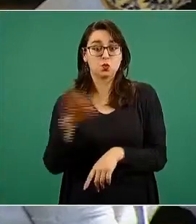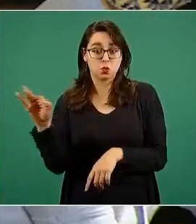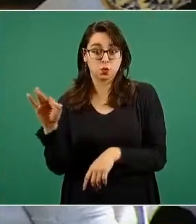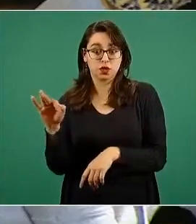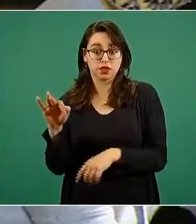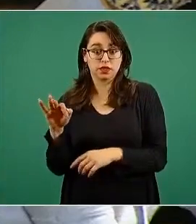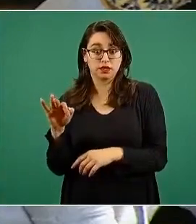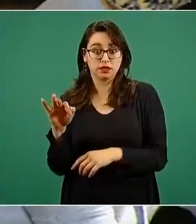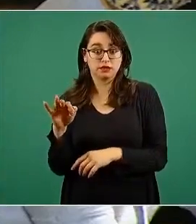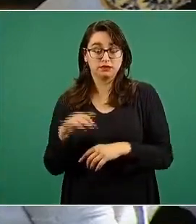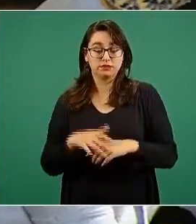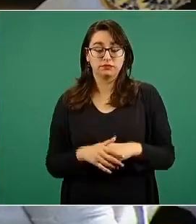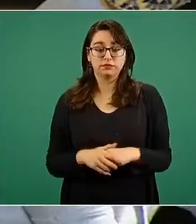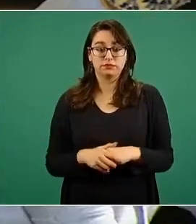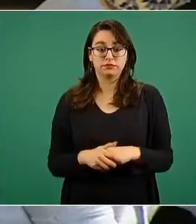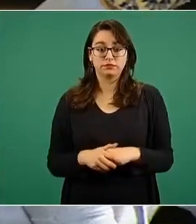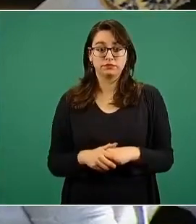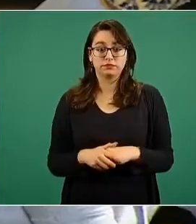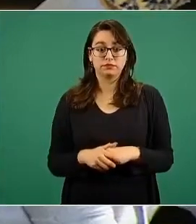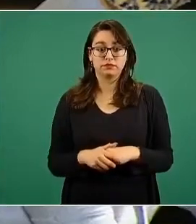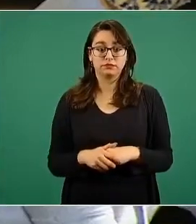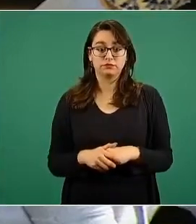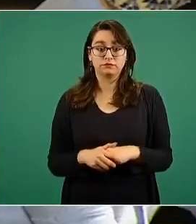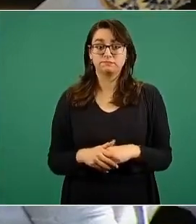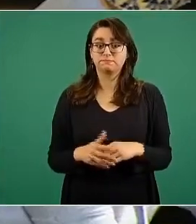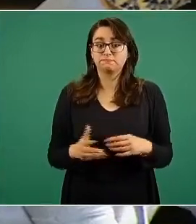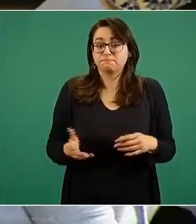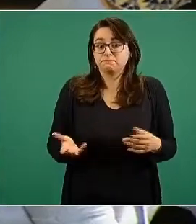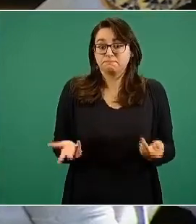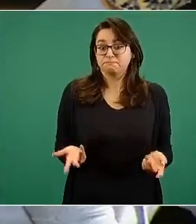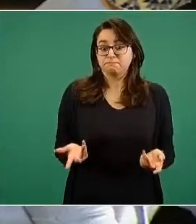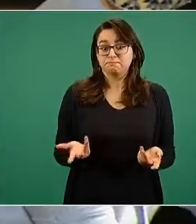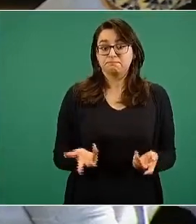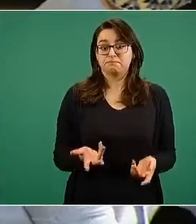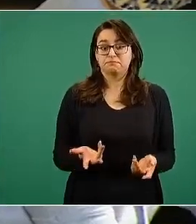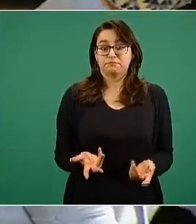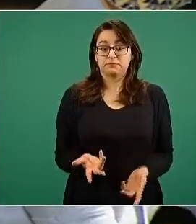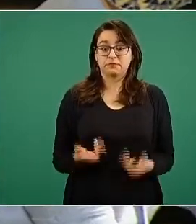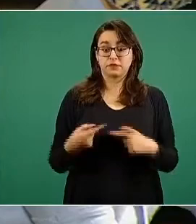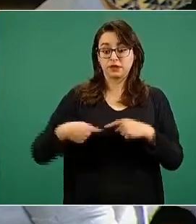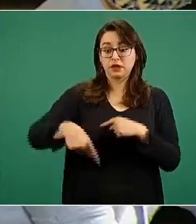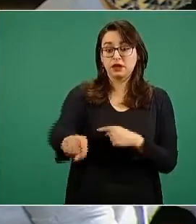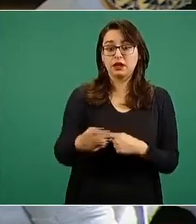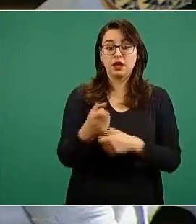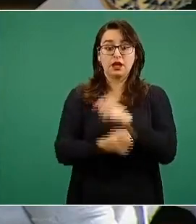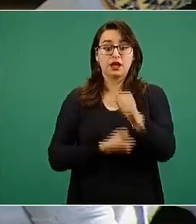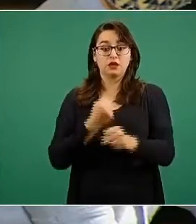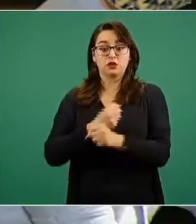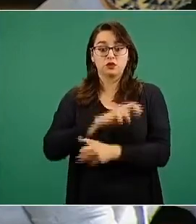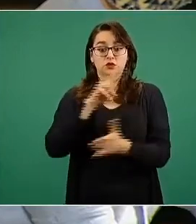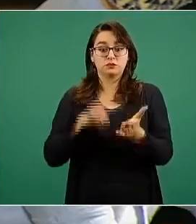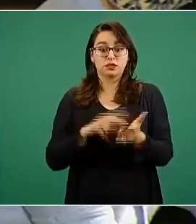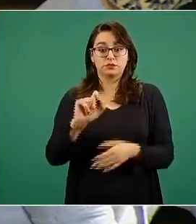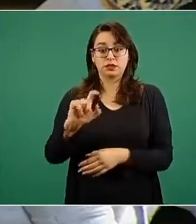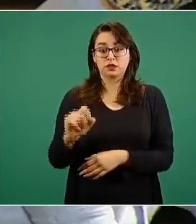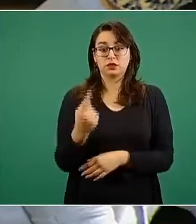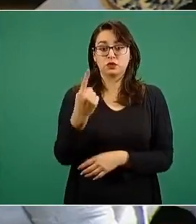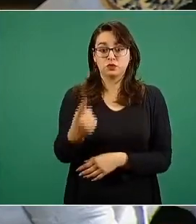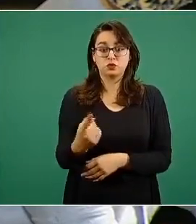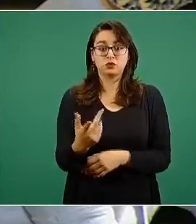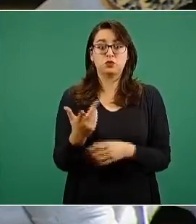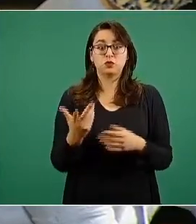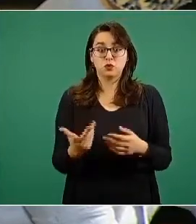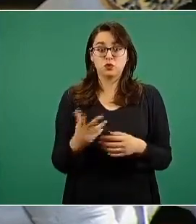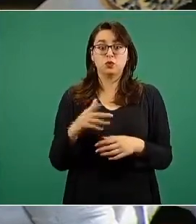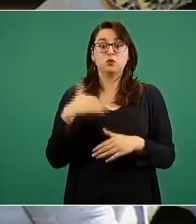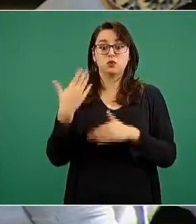tener aficionados. Ya pues comenzamos 2021 y ya no tardan en empezar tanto